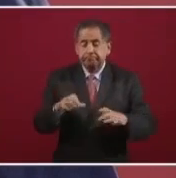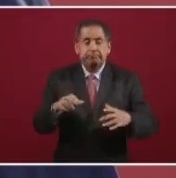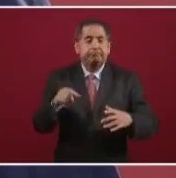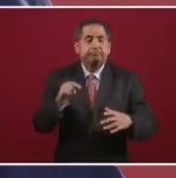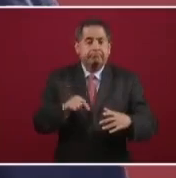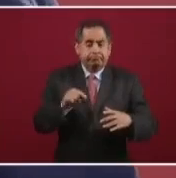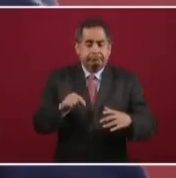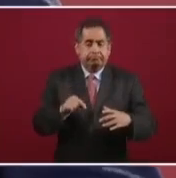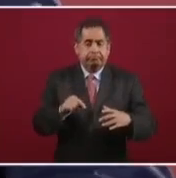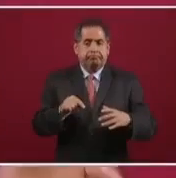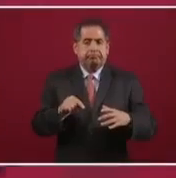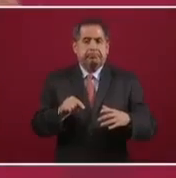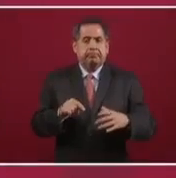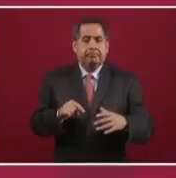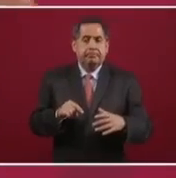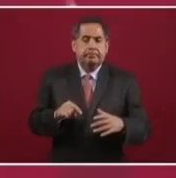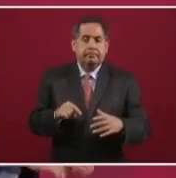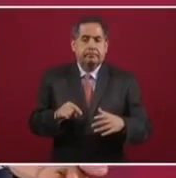que